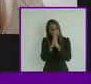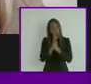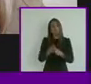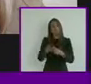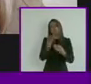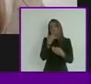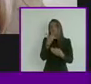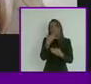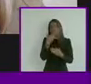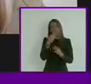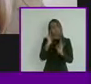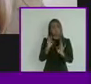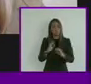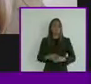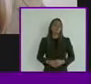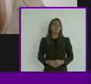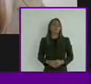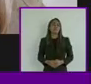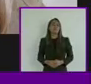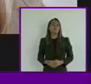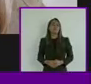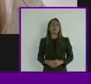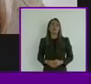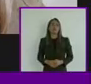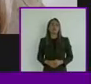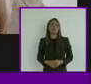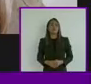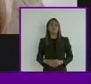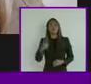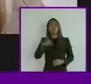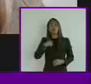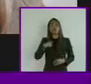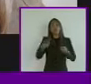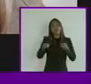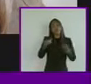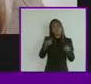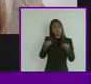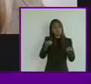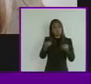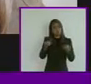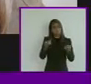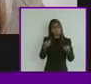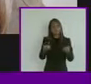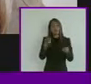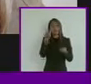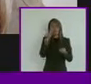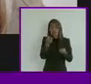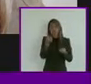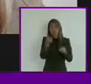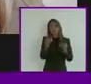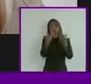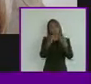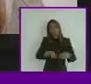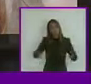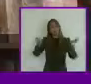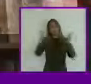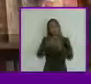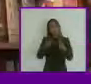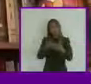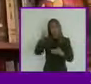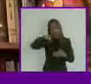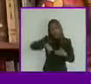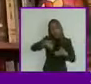este tema, y en ese sentido me gustaría también decirles que para mí moderar esta mesa, pues comprende una idea muy básica de tipo de eventos que realiza